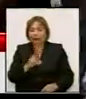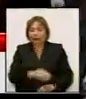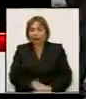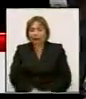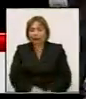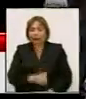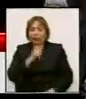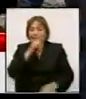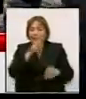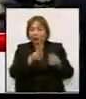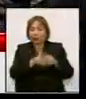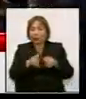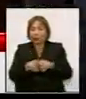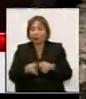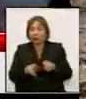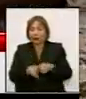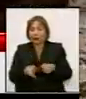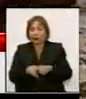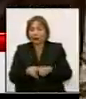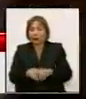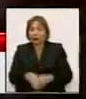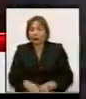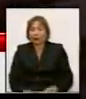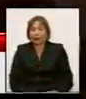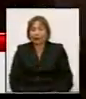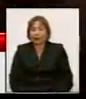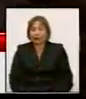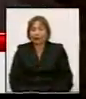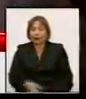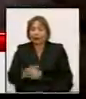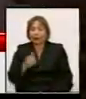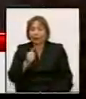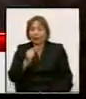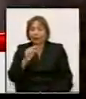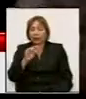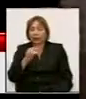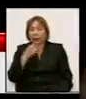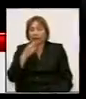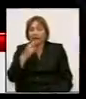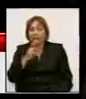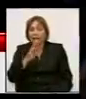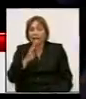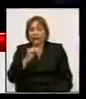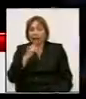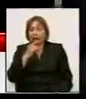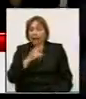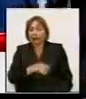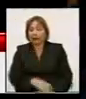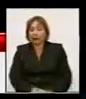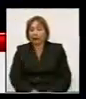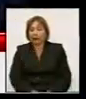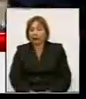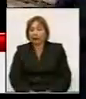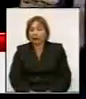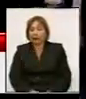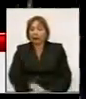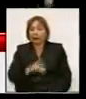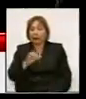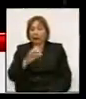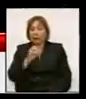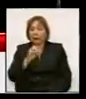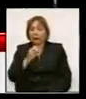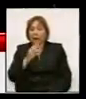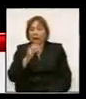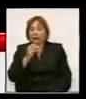1992. Hacen lo propio también los congresistas Edmundo del Águila, el congresista Víctor Andrés García Belaúnde, el congresista Jorge del Castillo,